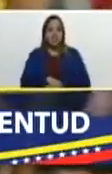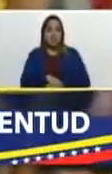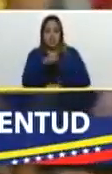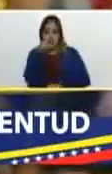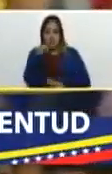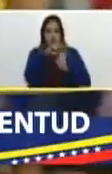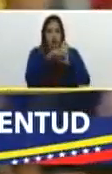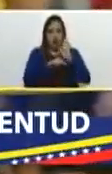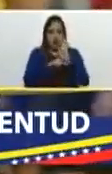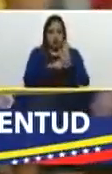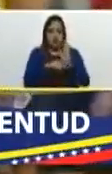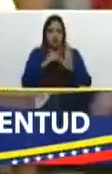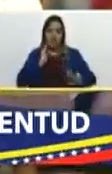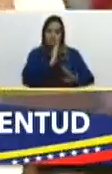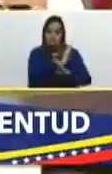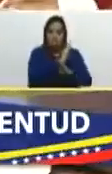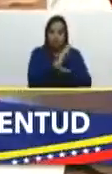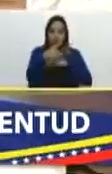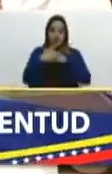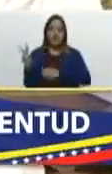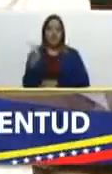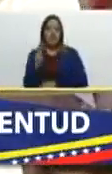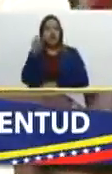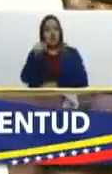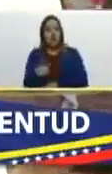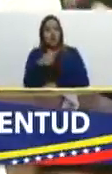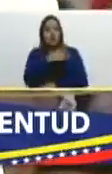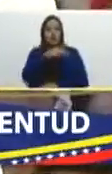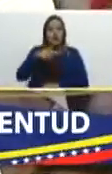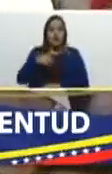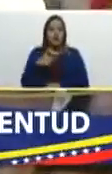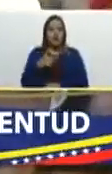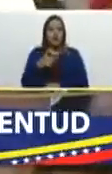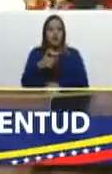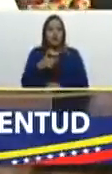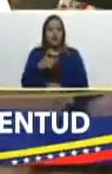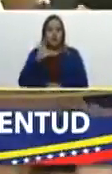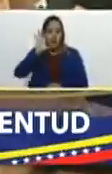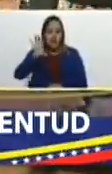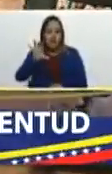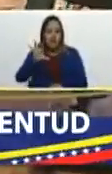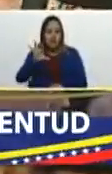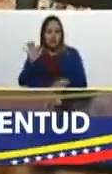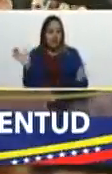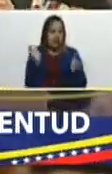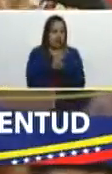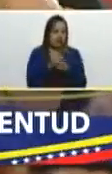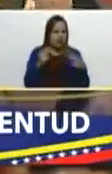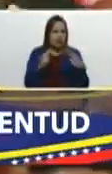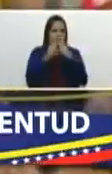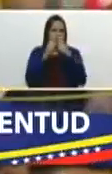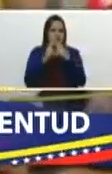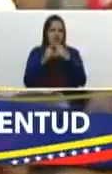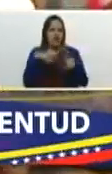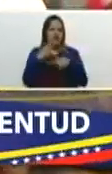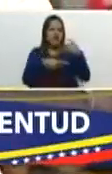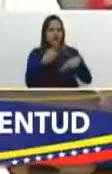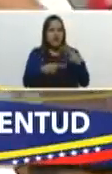medidas coercitivas unilaterales, hoy nuestro país se encuentra en un